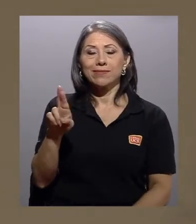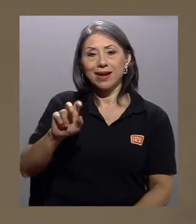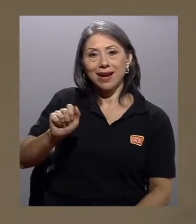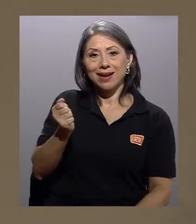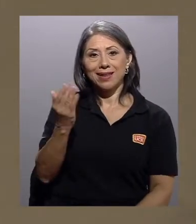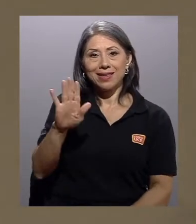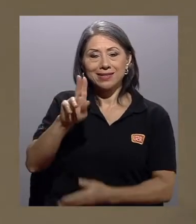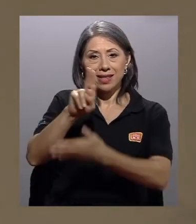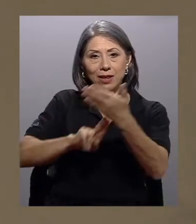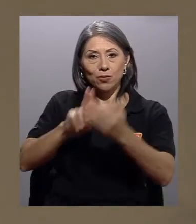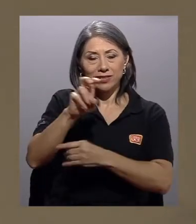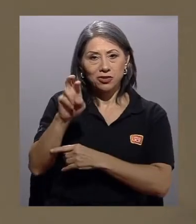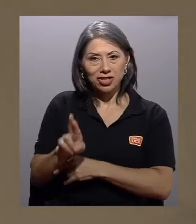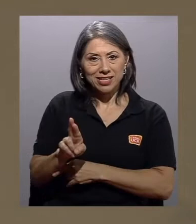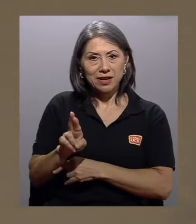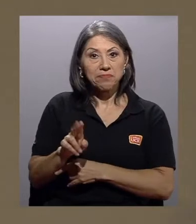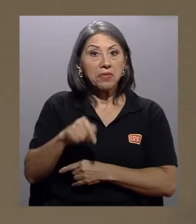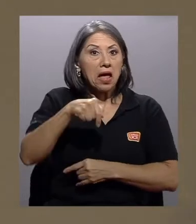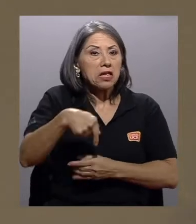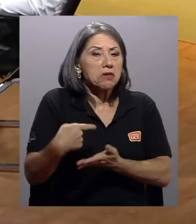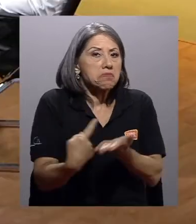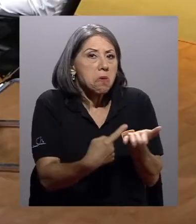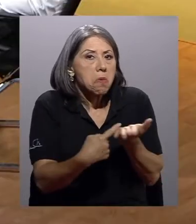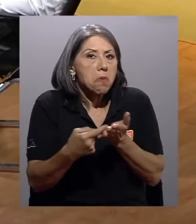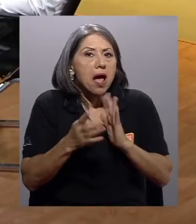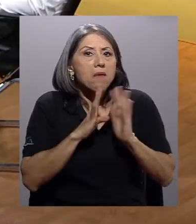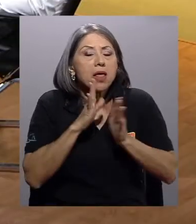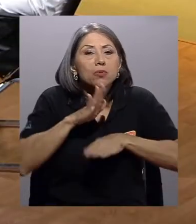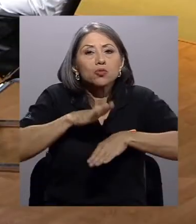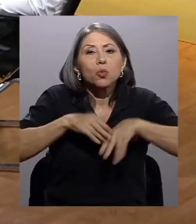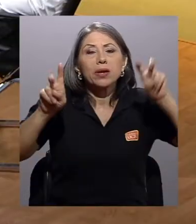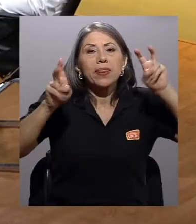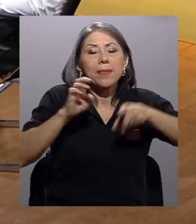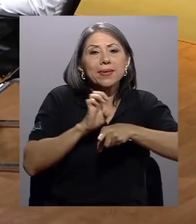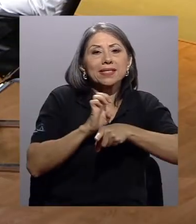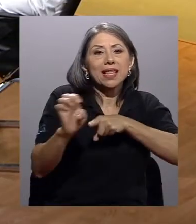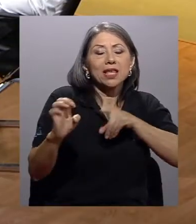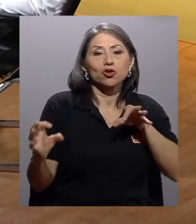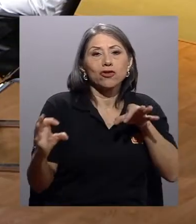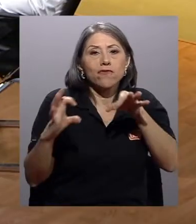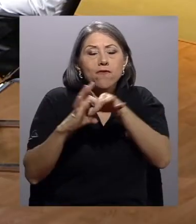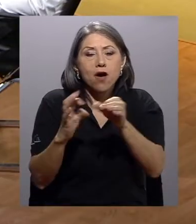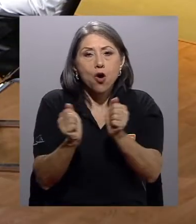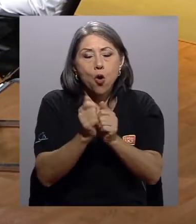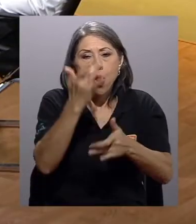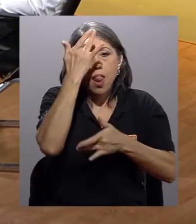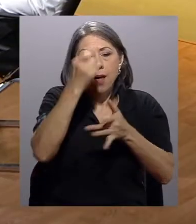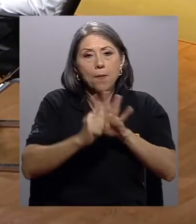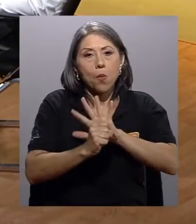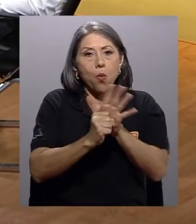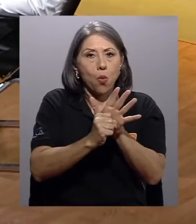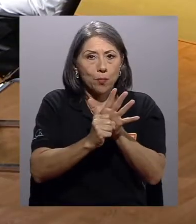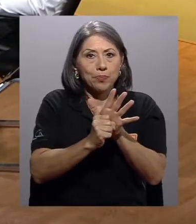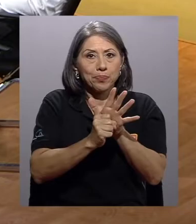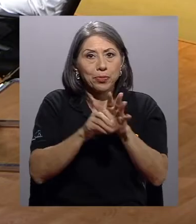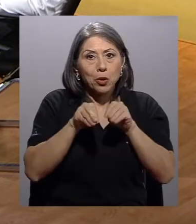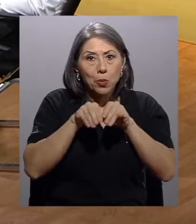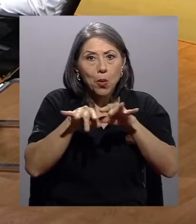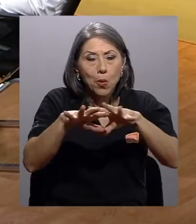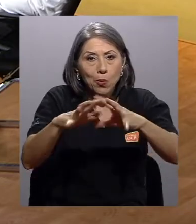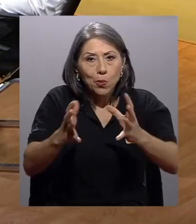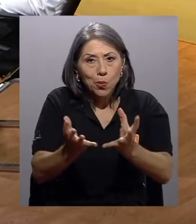de Canal 15 de la Universidad de Costa Rica. Estamos discutiendo sobre los aspectos éticos en relación a la pandemia